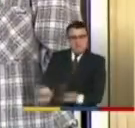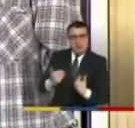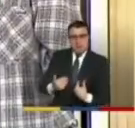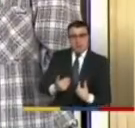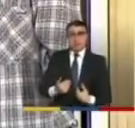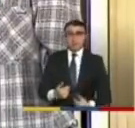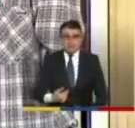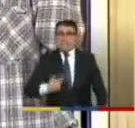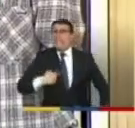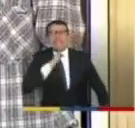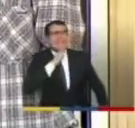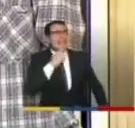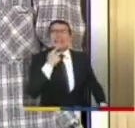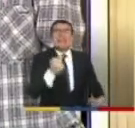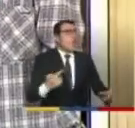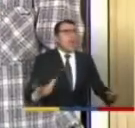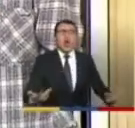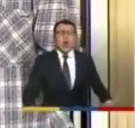capitalismo